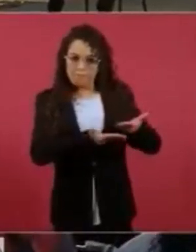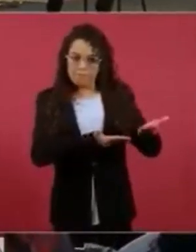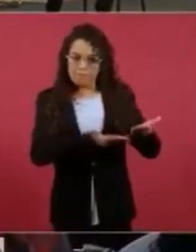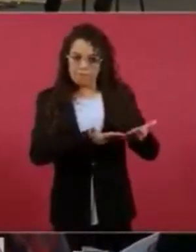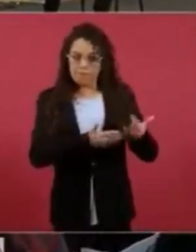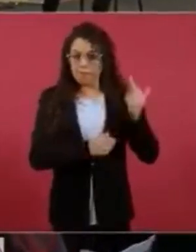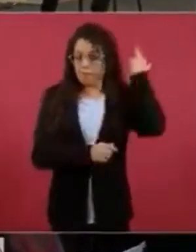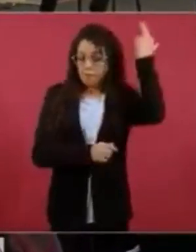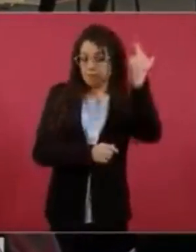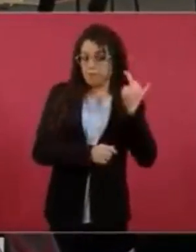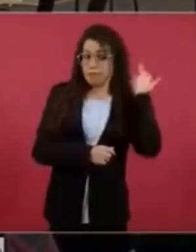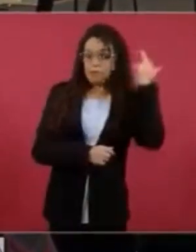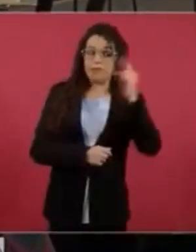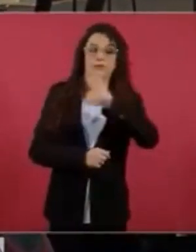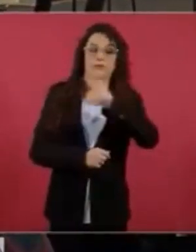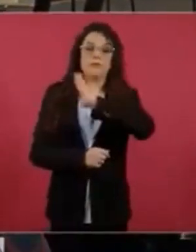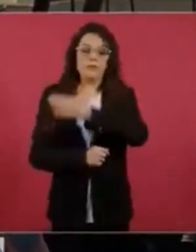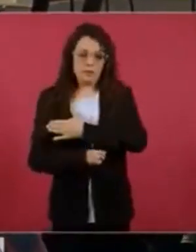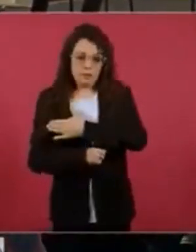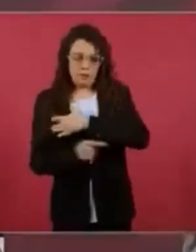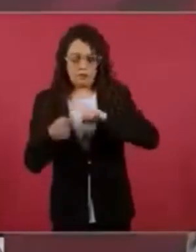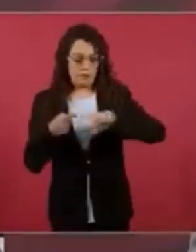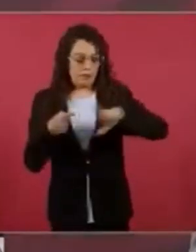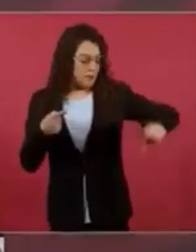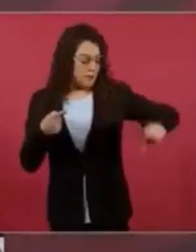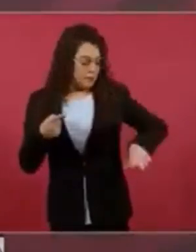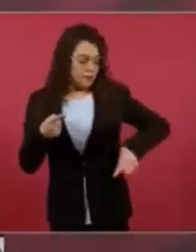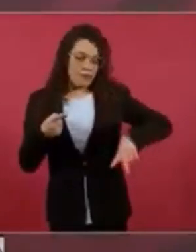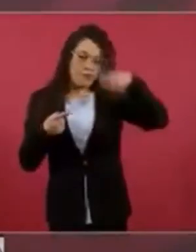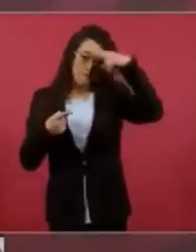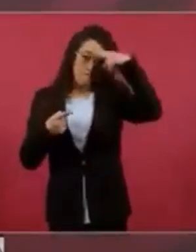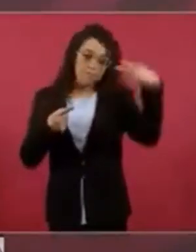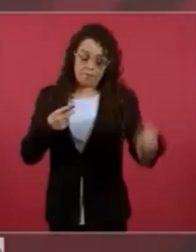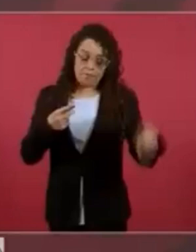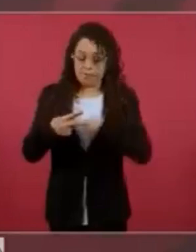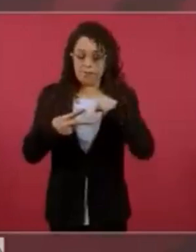española como el gobierno de México